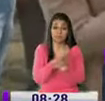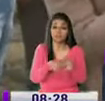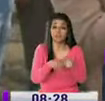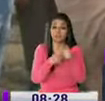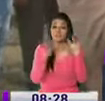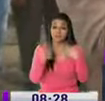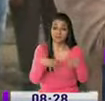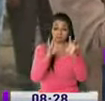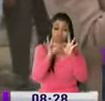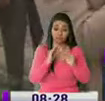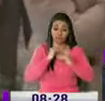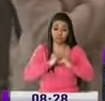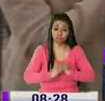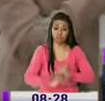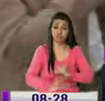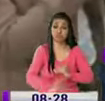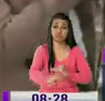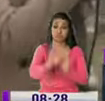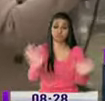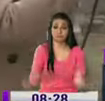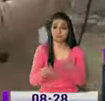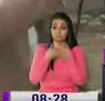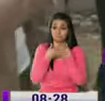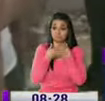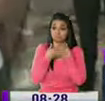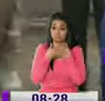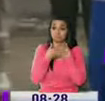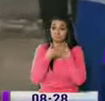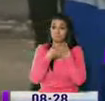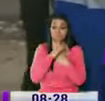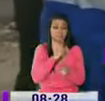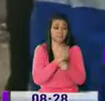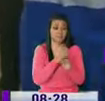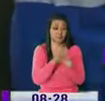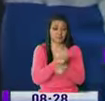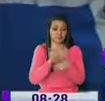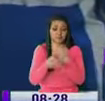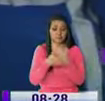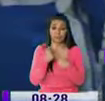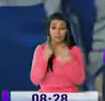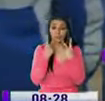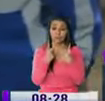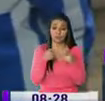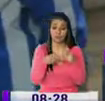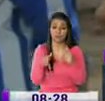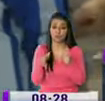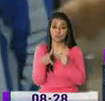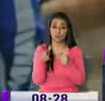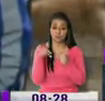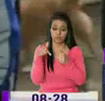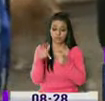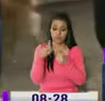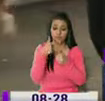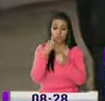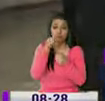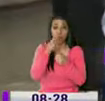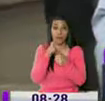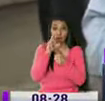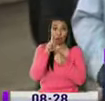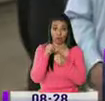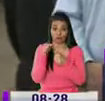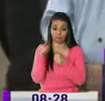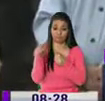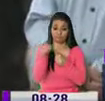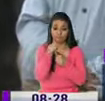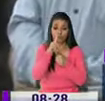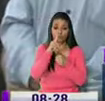la repavimentación se va a cerrar totalmente. Sí, así es. Ustedes pueden tomar los desvíos que es desde la entrada de Gualo, pueden coger la calle